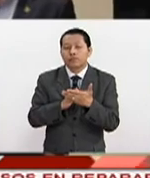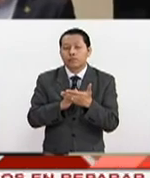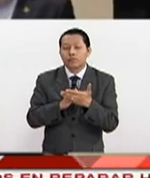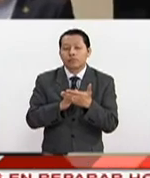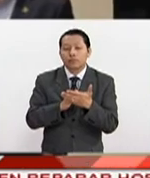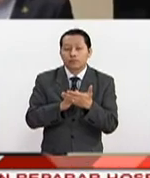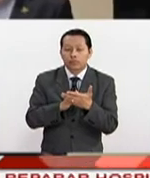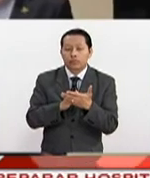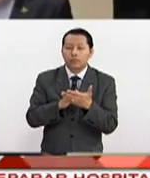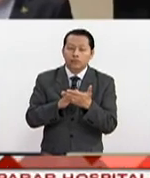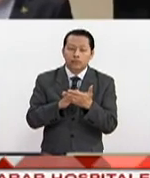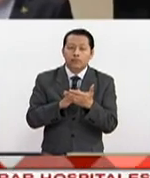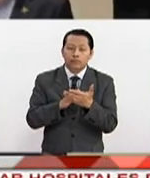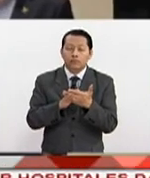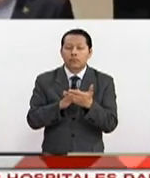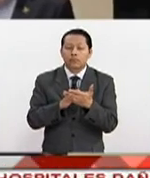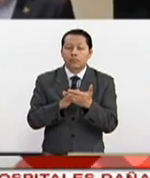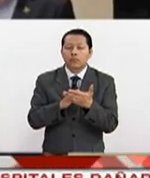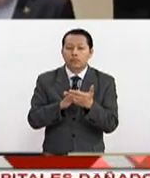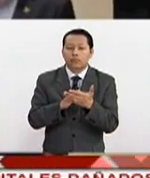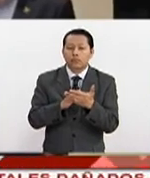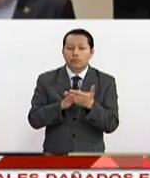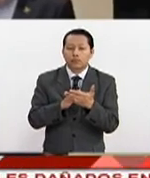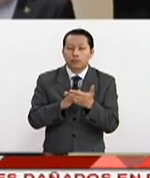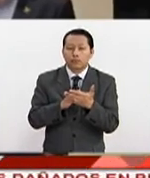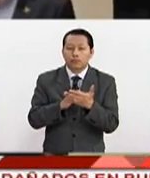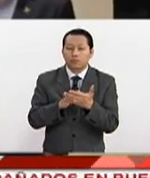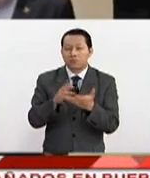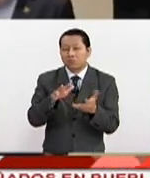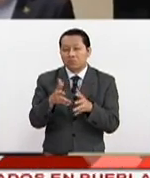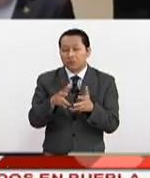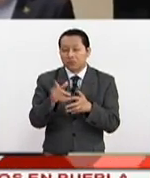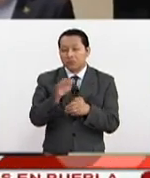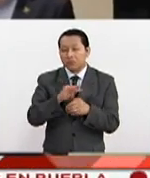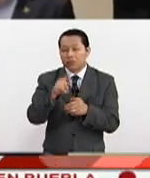serían verdes, un número de más de